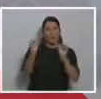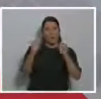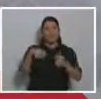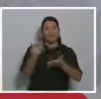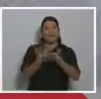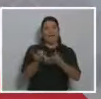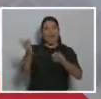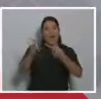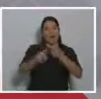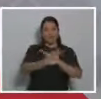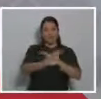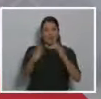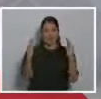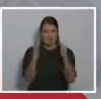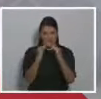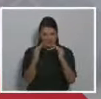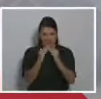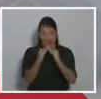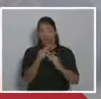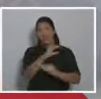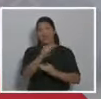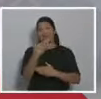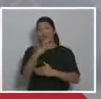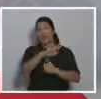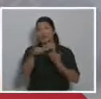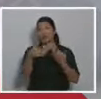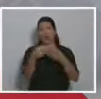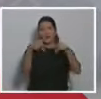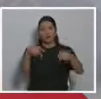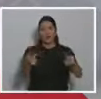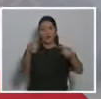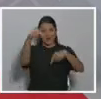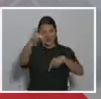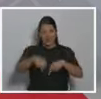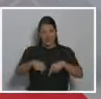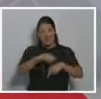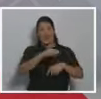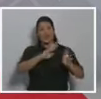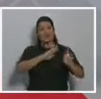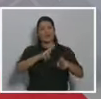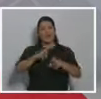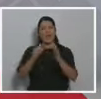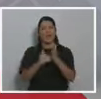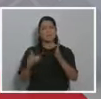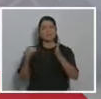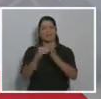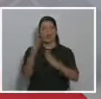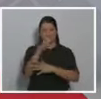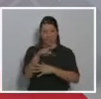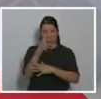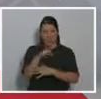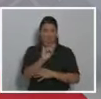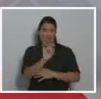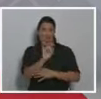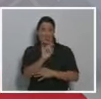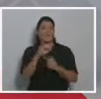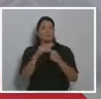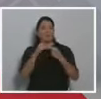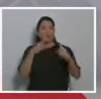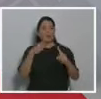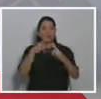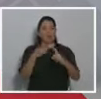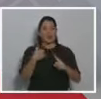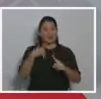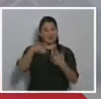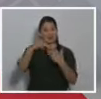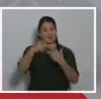ustedes que hoy nos acompañan acá y por supuesto llevarles millones de colones. Esa es la consigna de este programa. Bienvenida